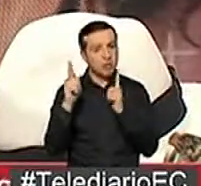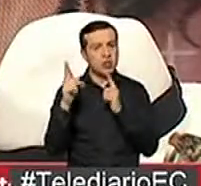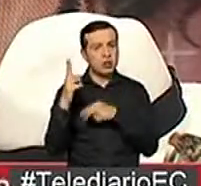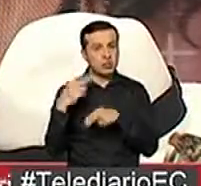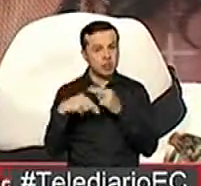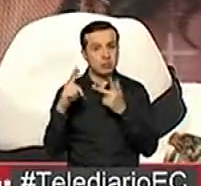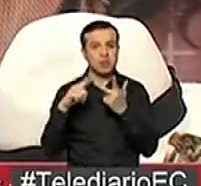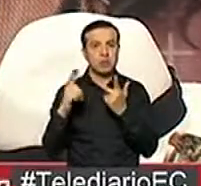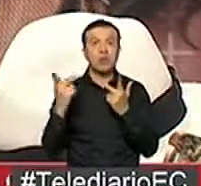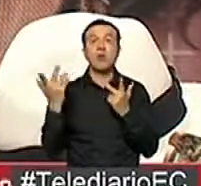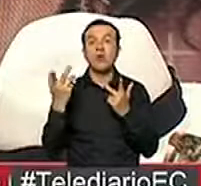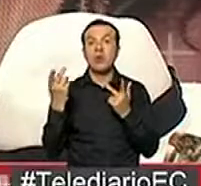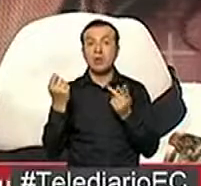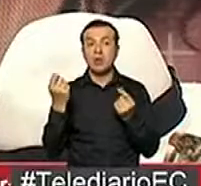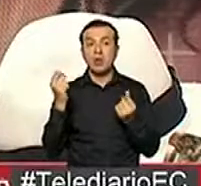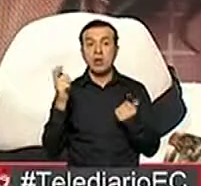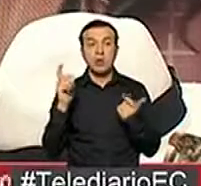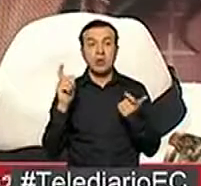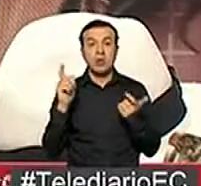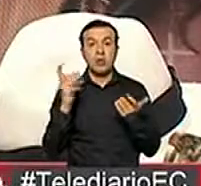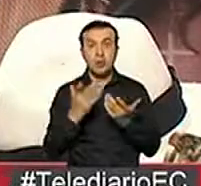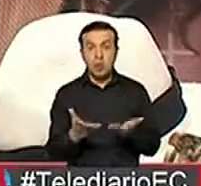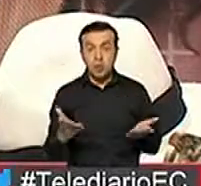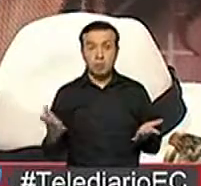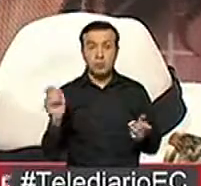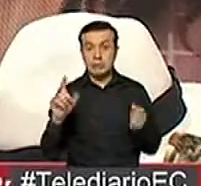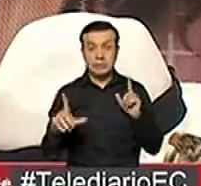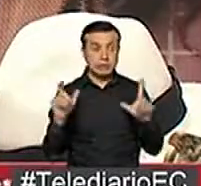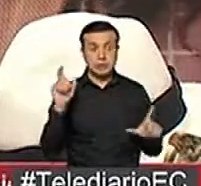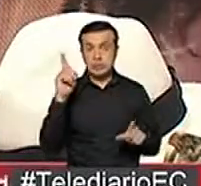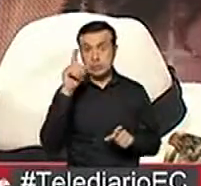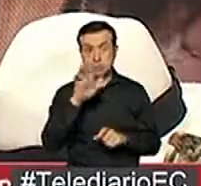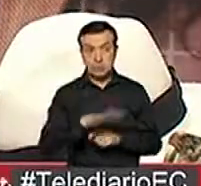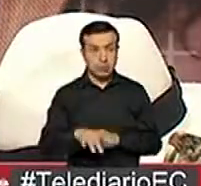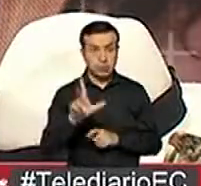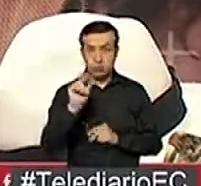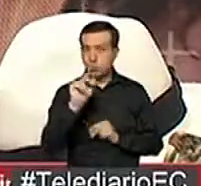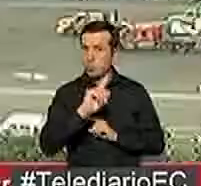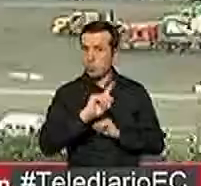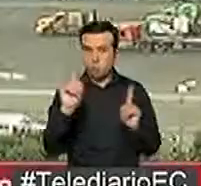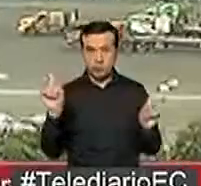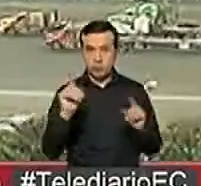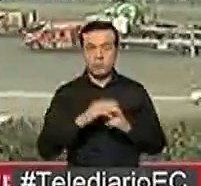el aumento ilegal de precios de productos que puedan afectar a los consumidores.